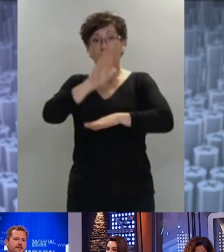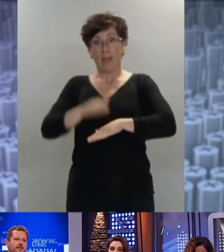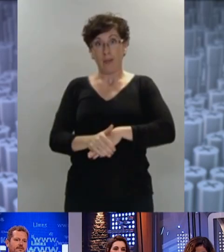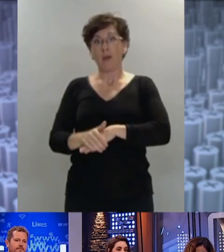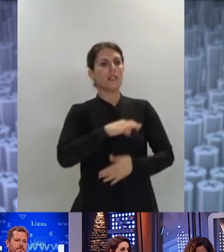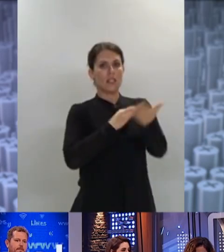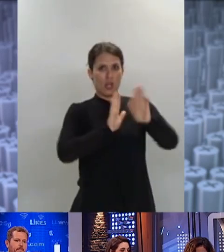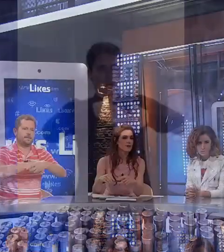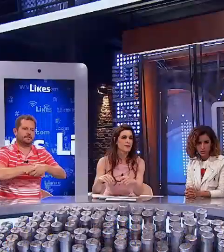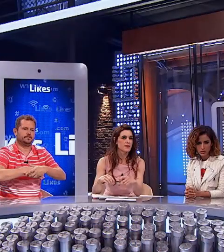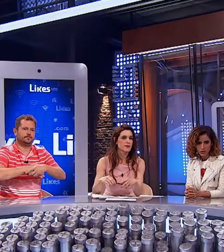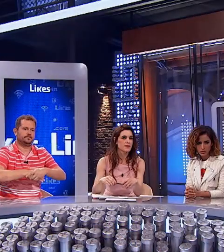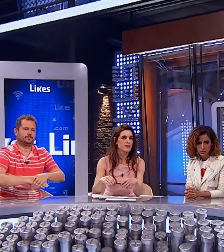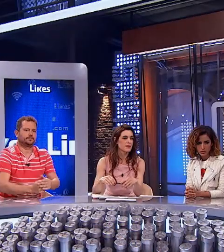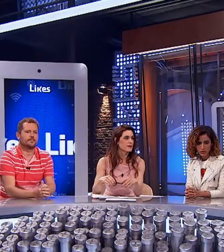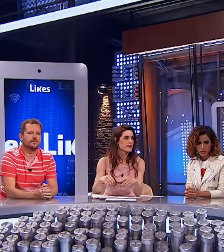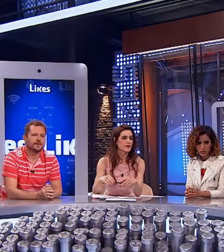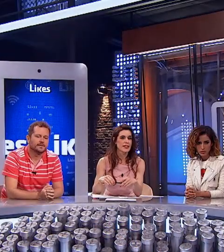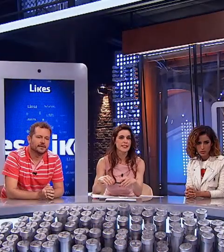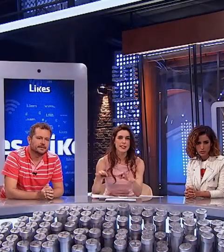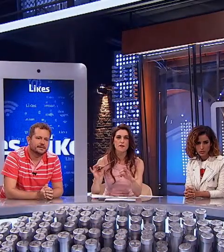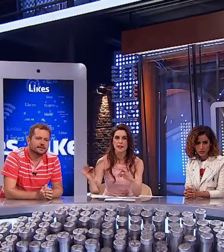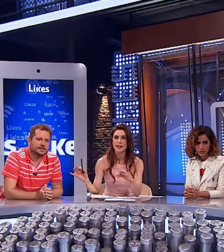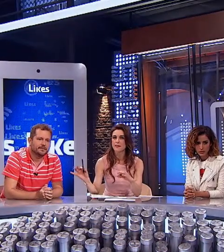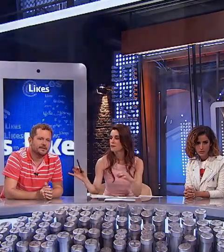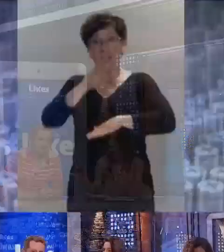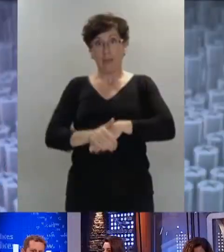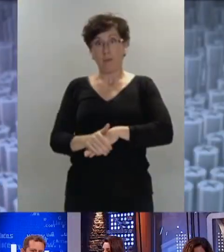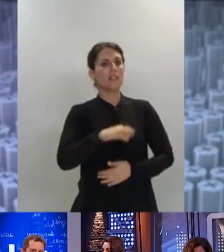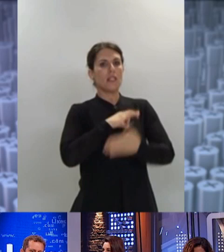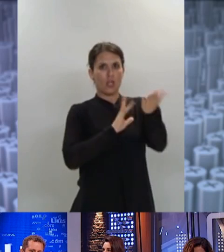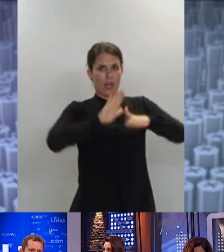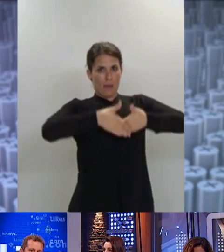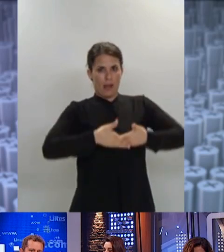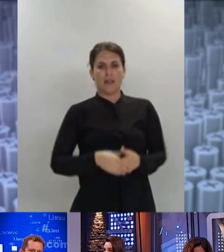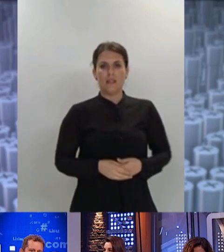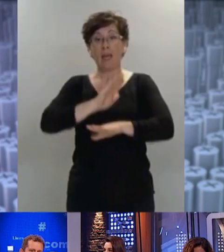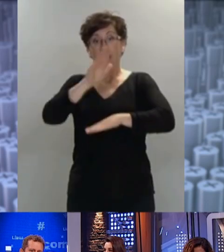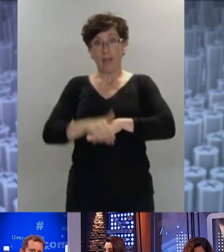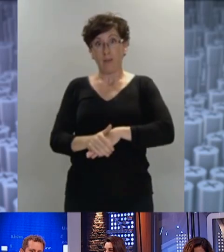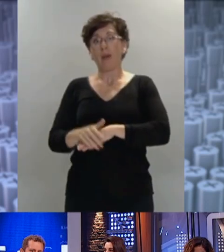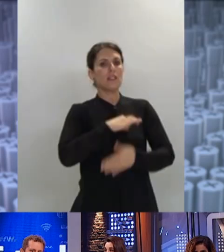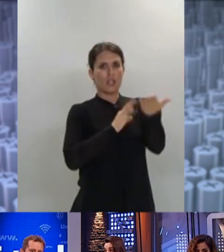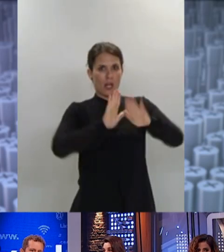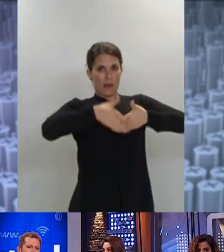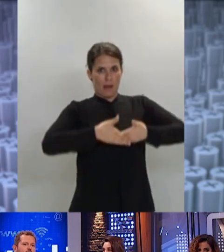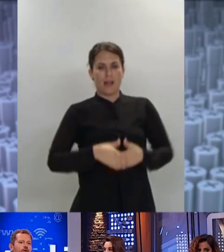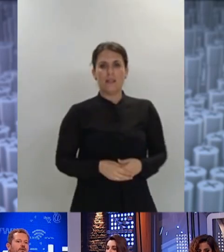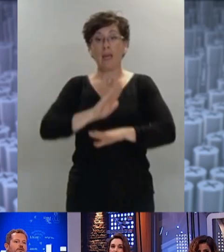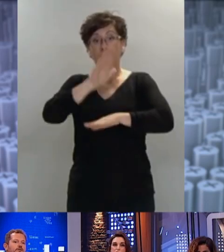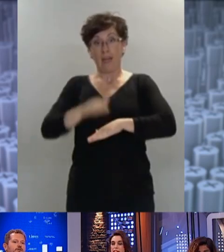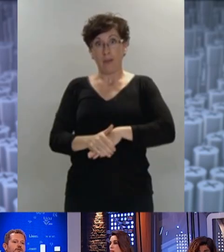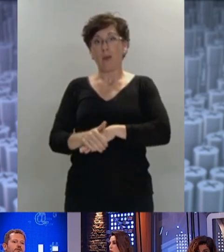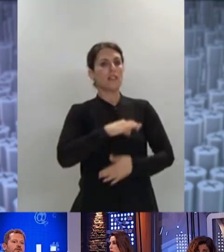Parece como si tuviese barriga o algo, ¿no? Este es un poco más difícil. Este es difícil, ¿eh? Es más difícil. Tirad de hemeroteca. A ver si... Pero bueno, Pedro